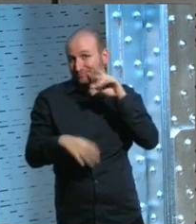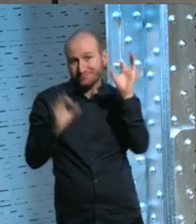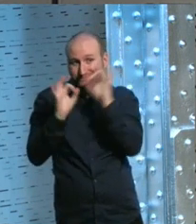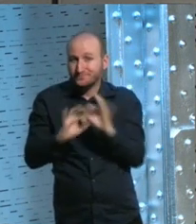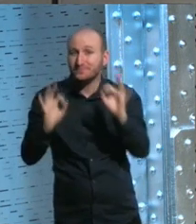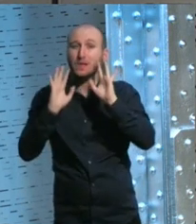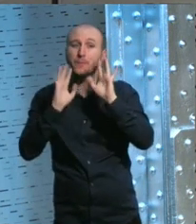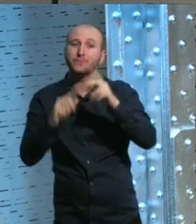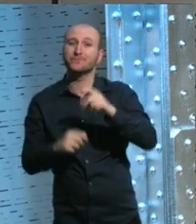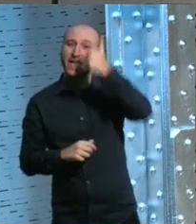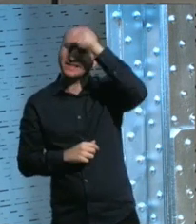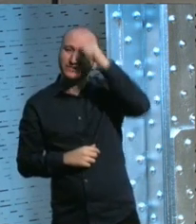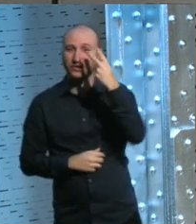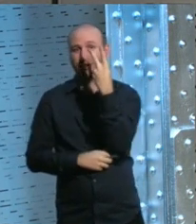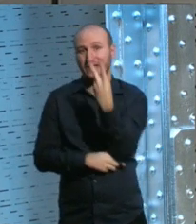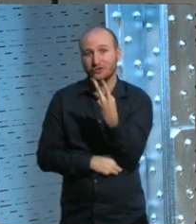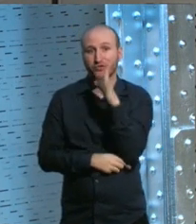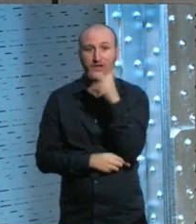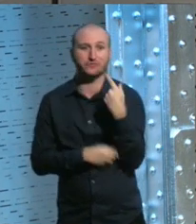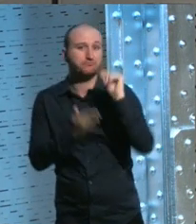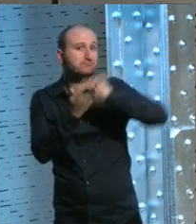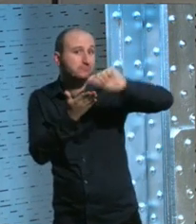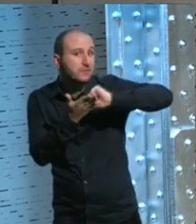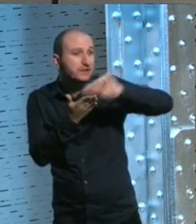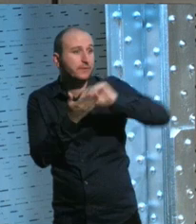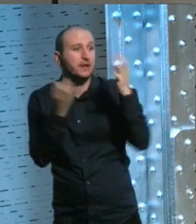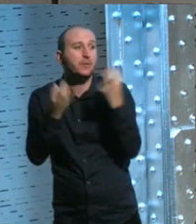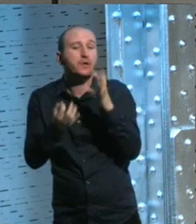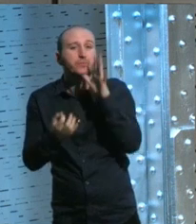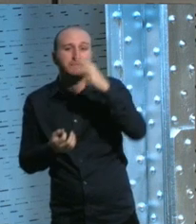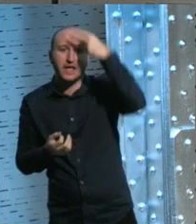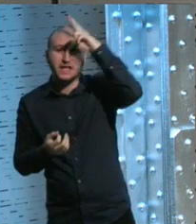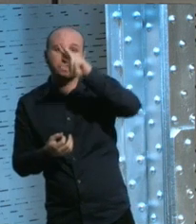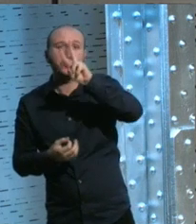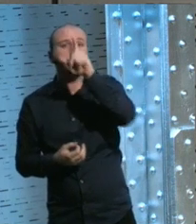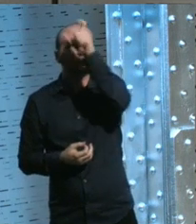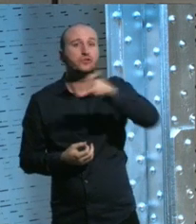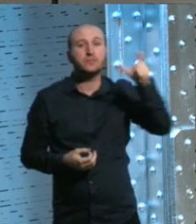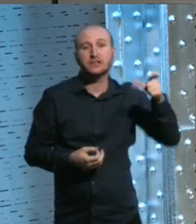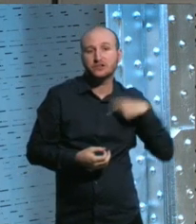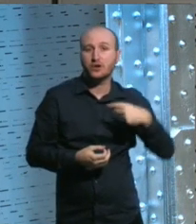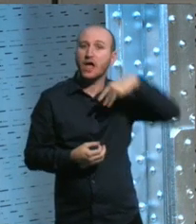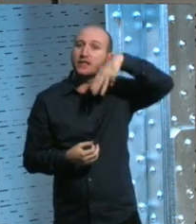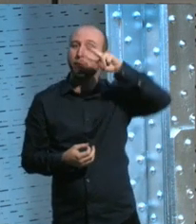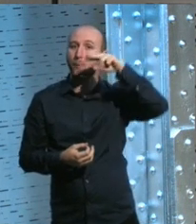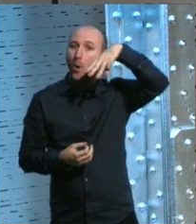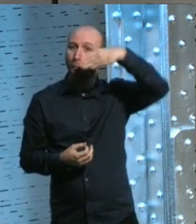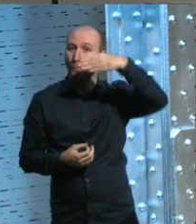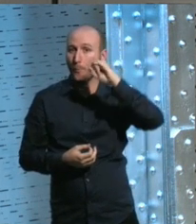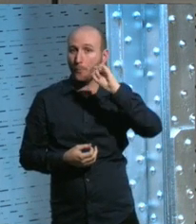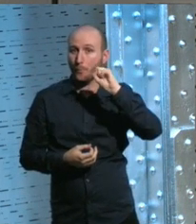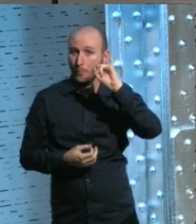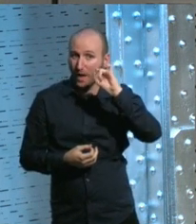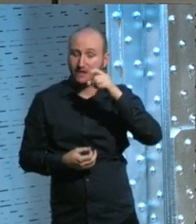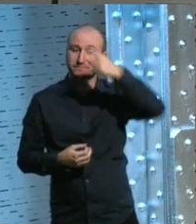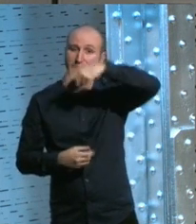son 2 señores, y escribí en el blog sobre ello, son 2 señores de Mumbai que hicieron una primera